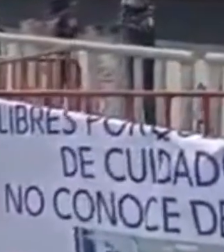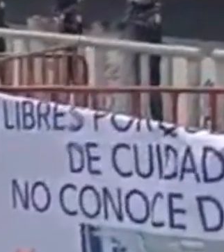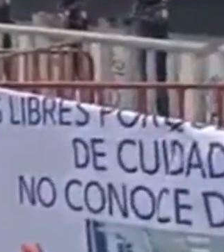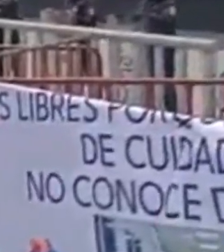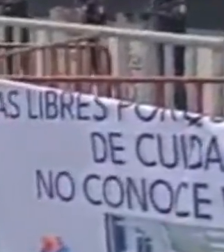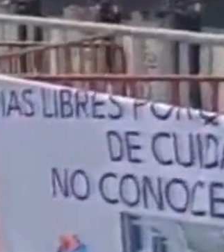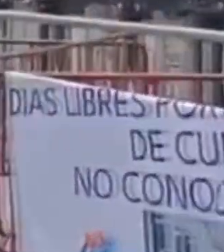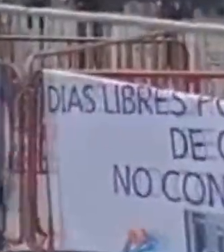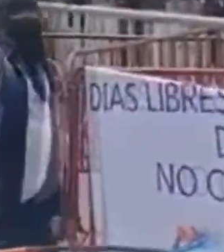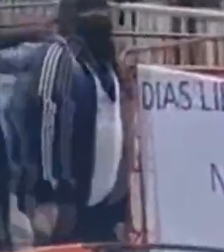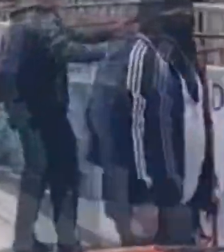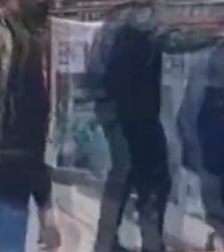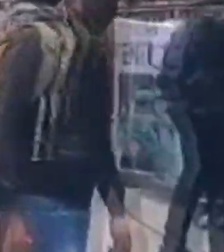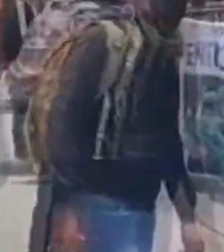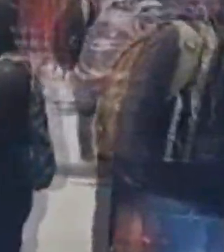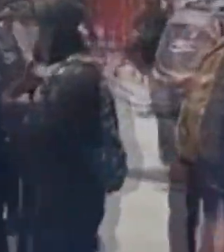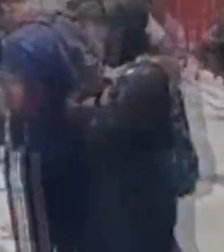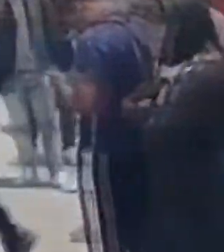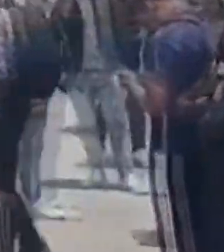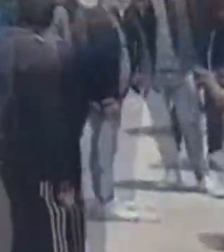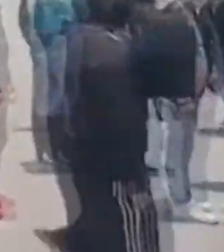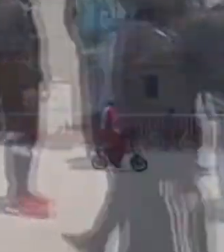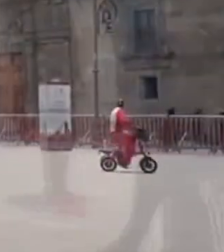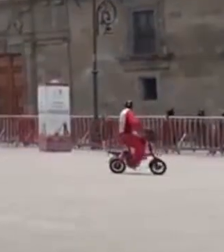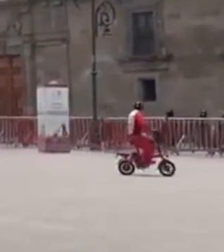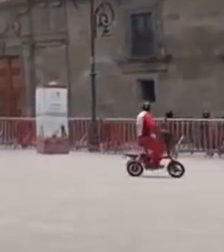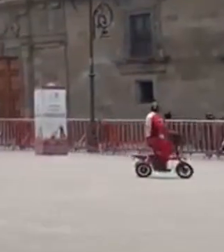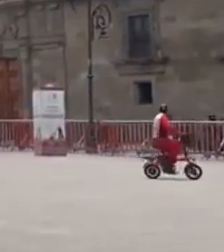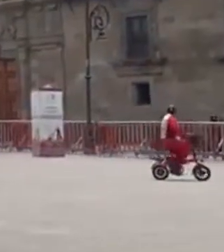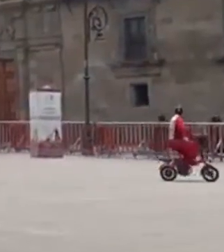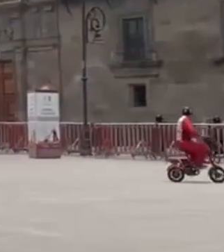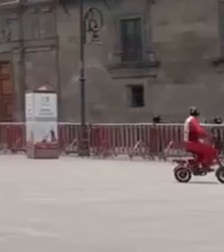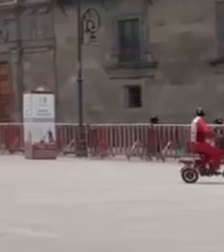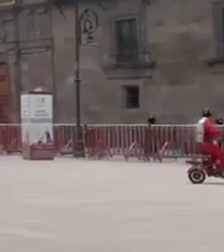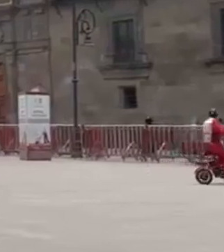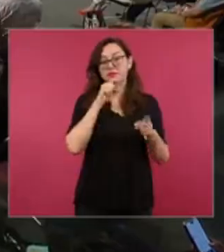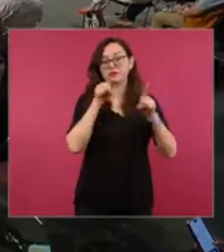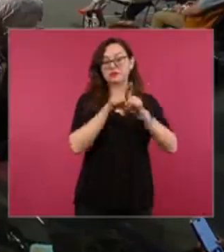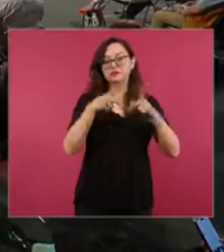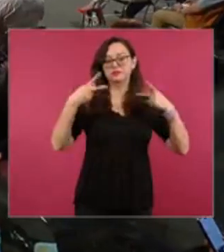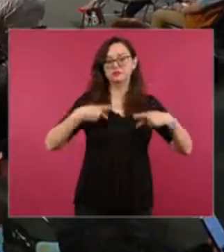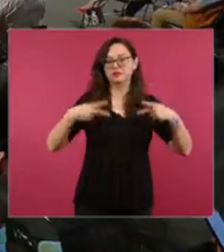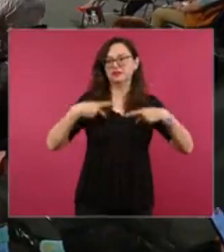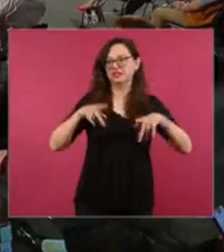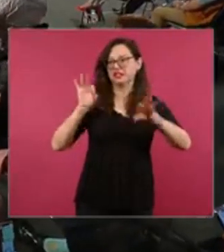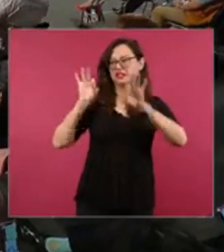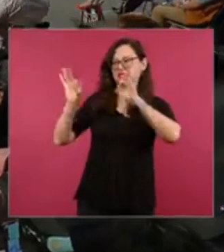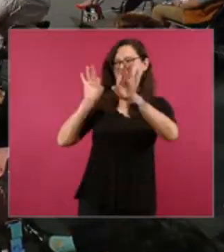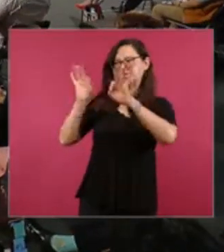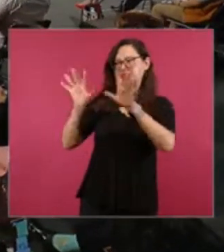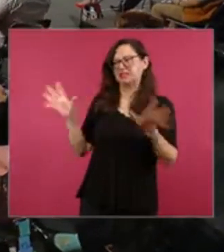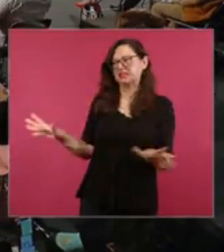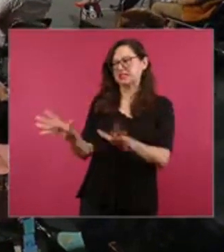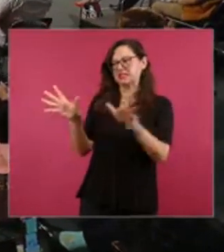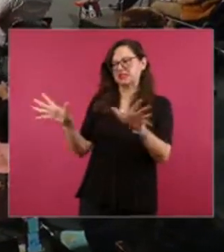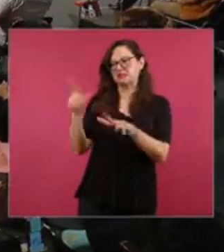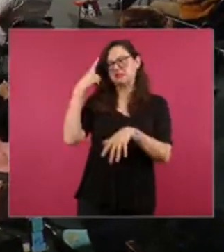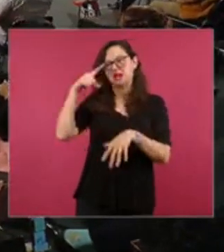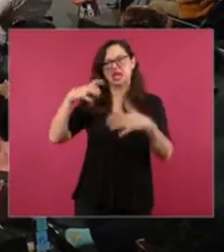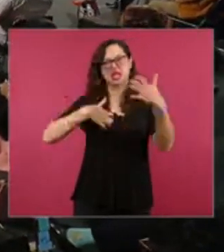jefe del Ejecutivo calificó las acciones como actos de provocación. Que vinieron un grupo de